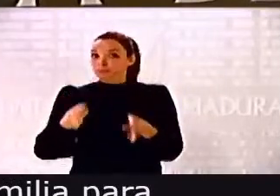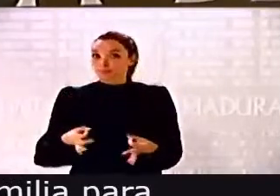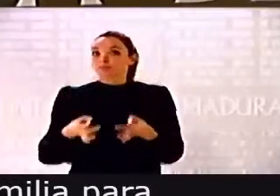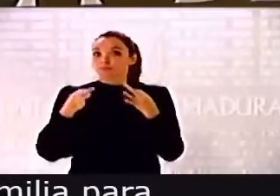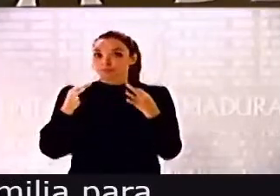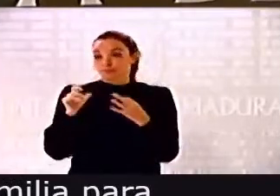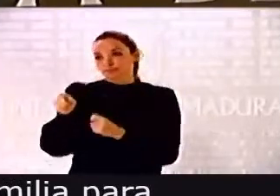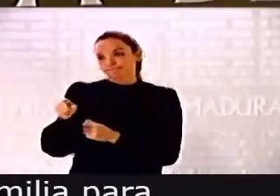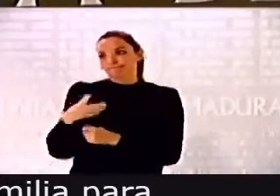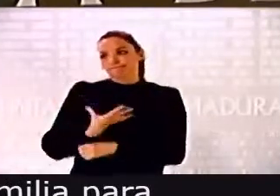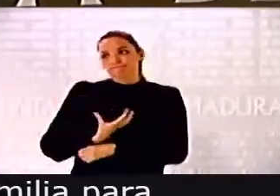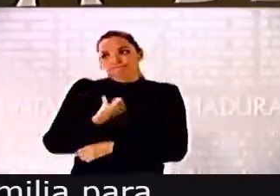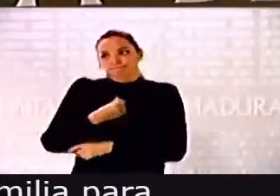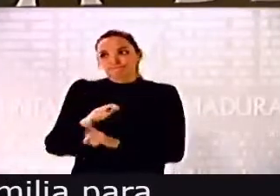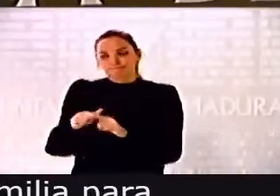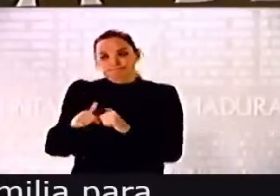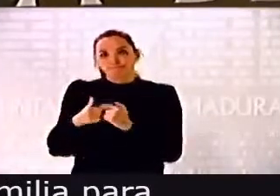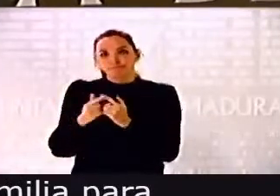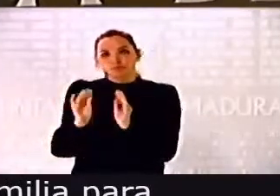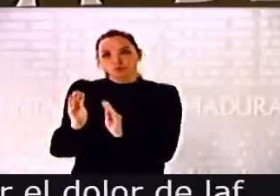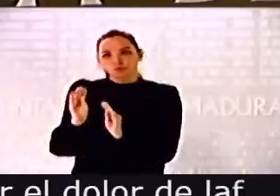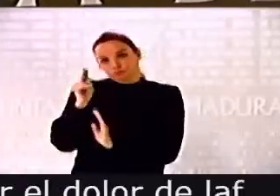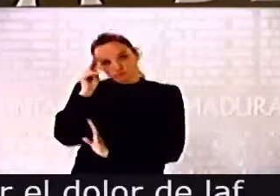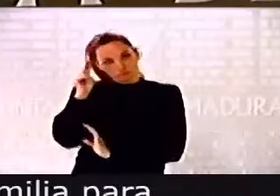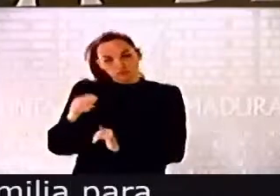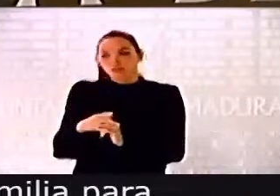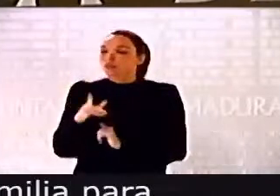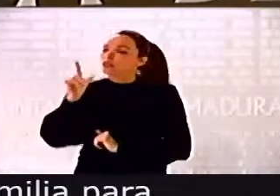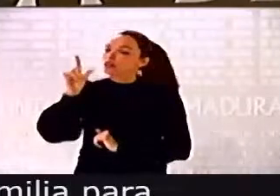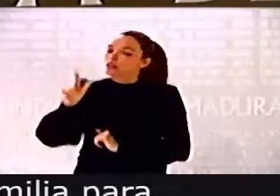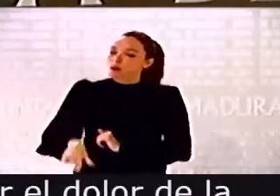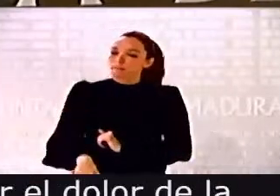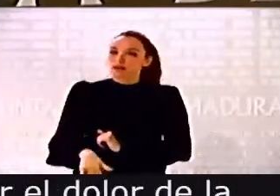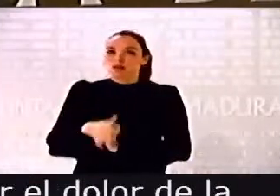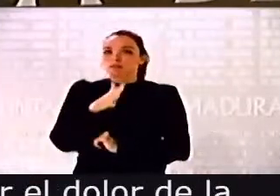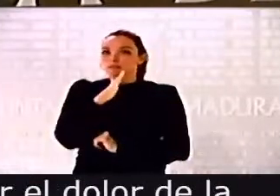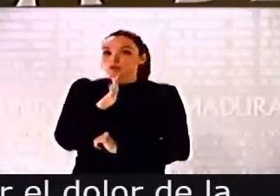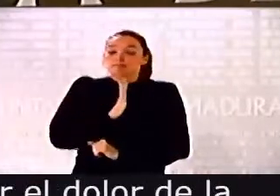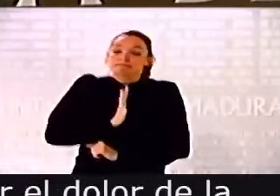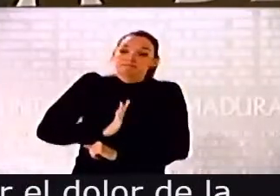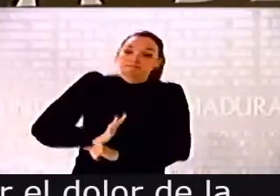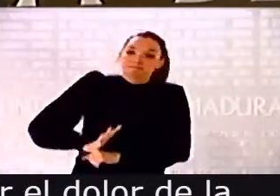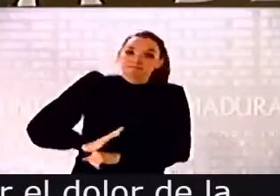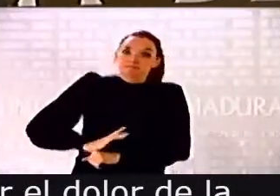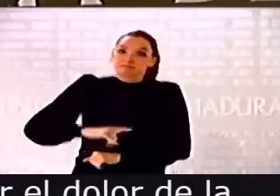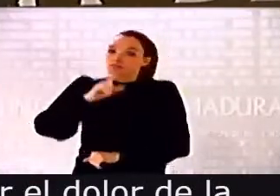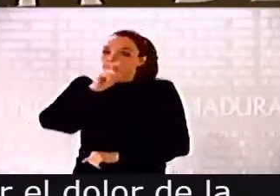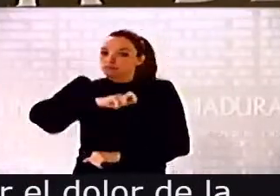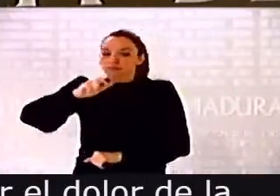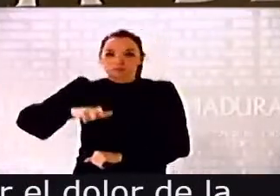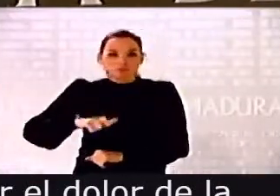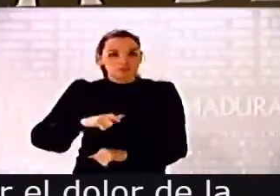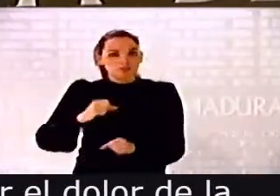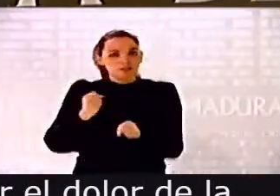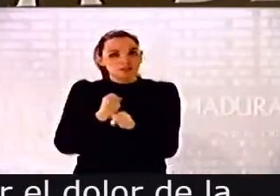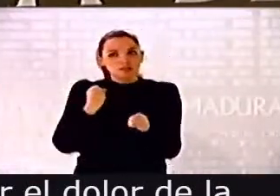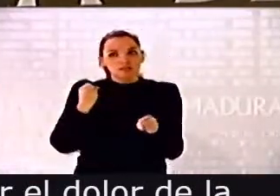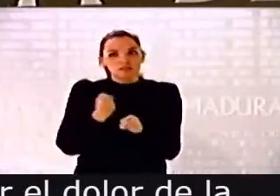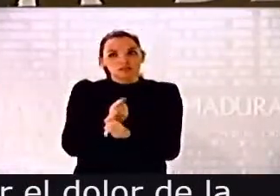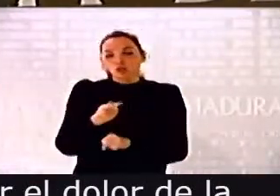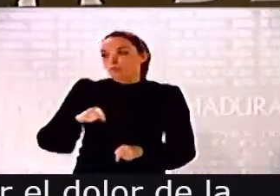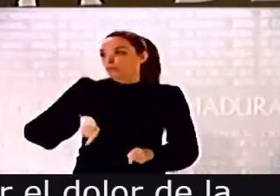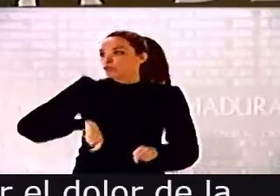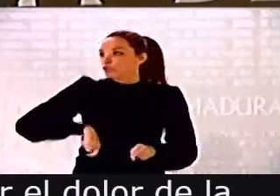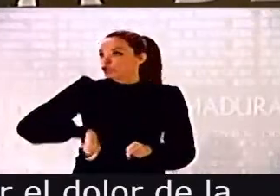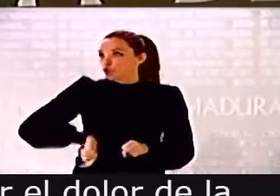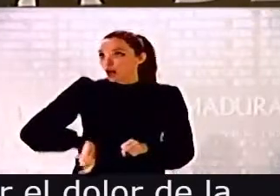la familia y siempre velando también por la presunción de inocencia de todas las personas que han